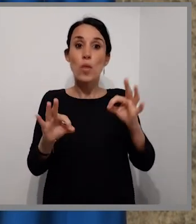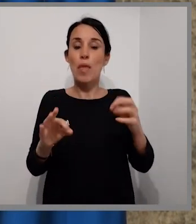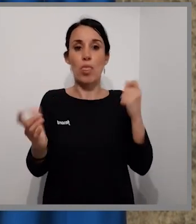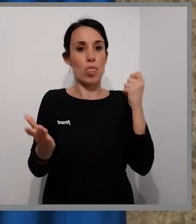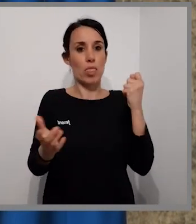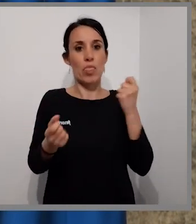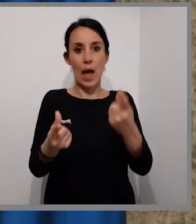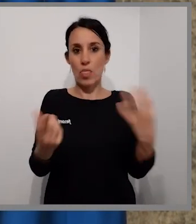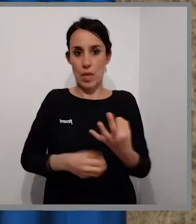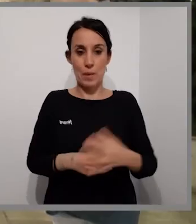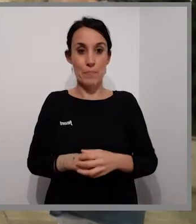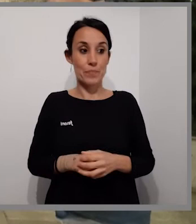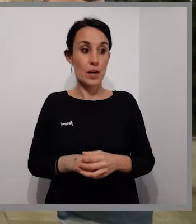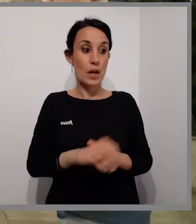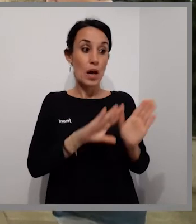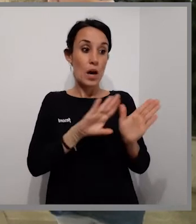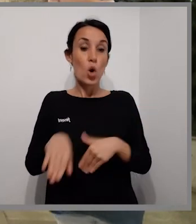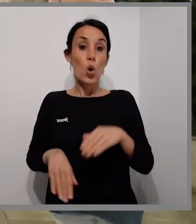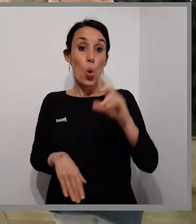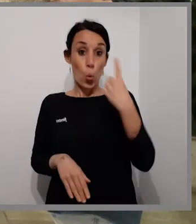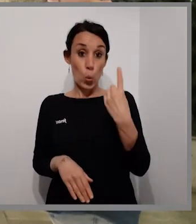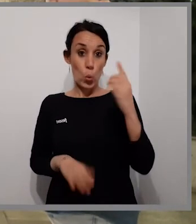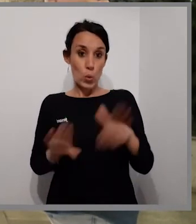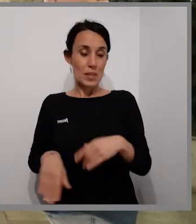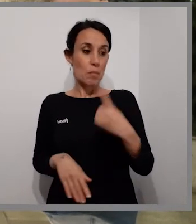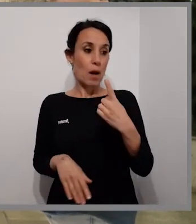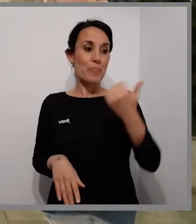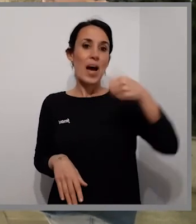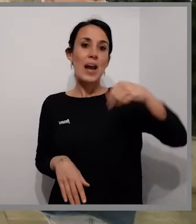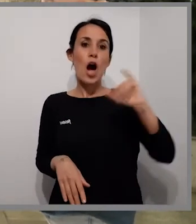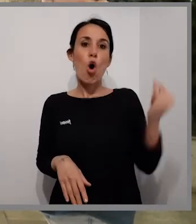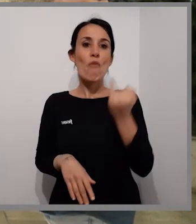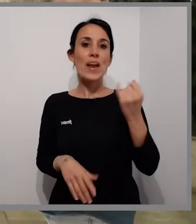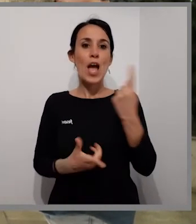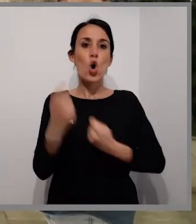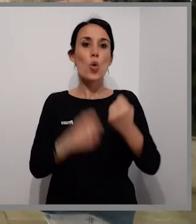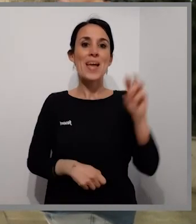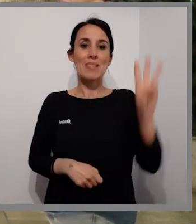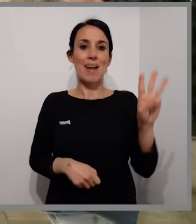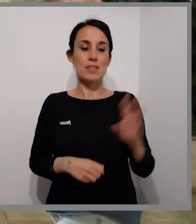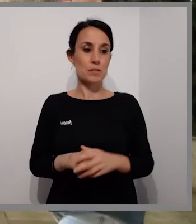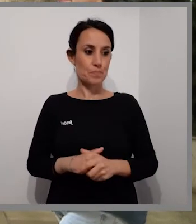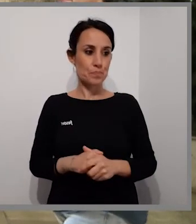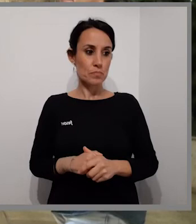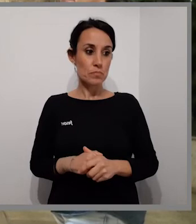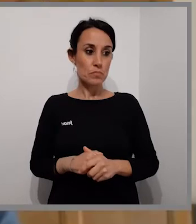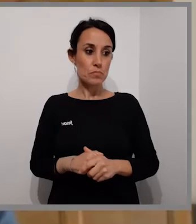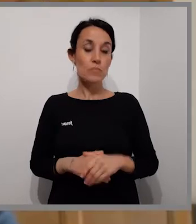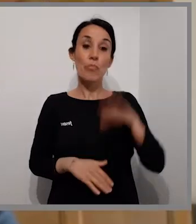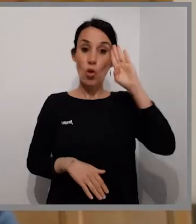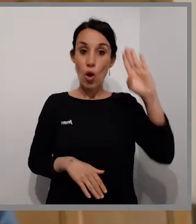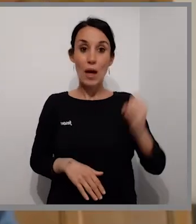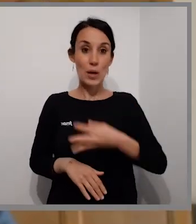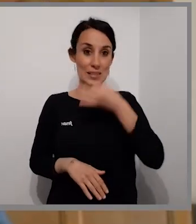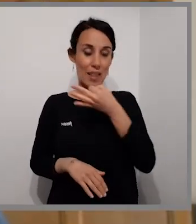se garantice. Y ya por último, la última periodista conectada, Ana Jover, de Economía 3. Sí,